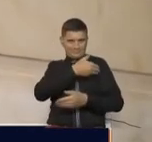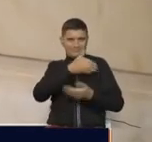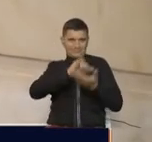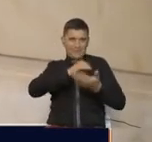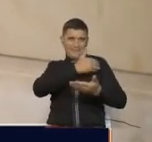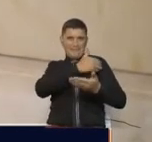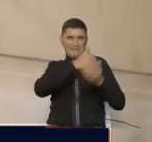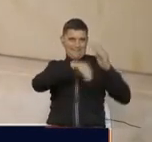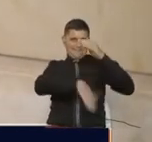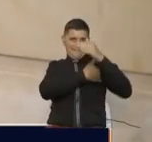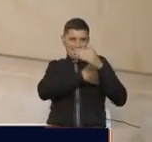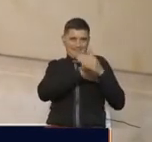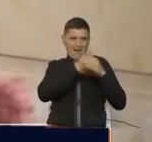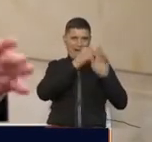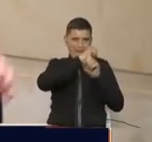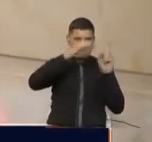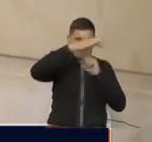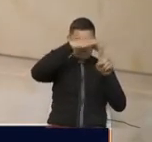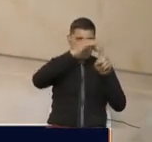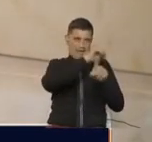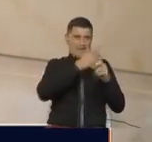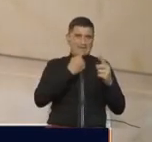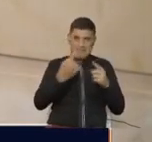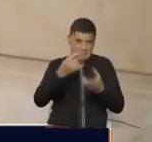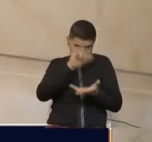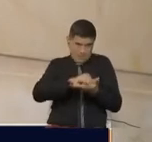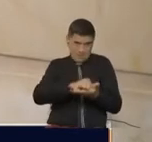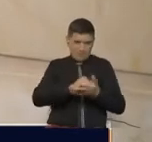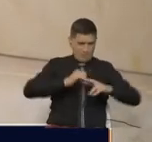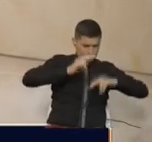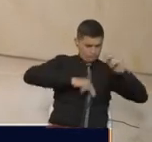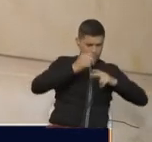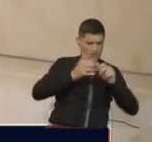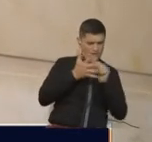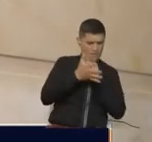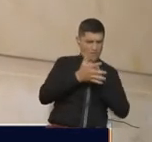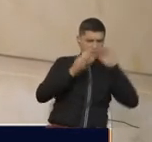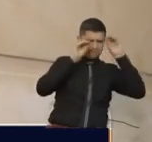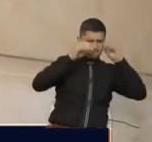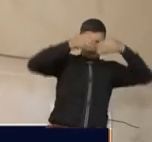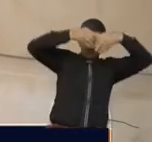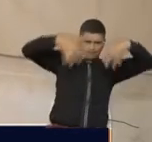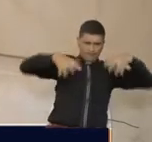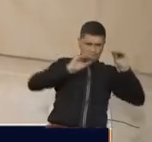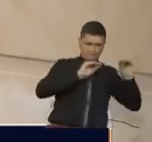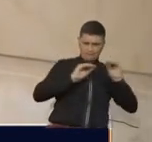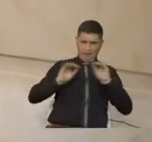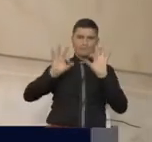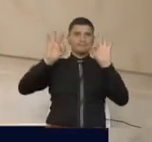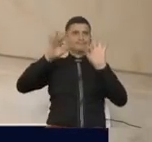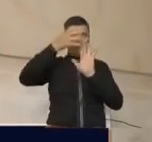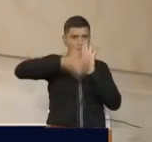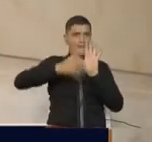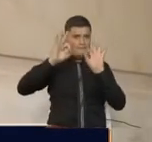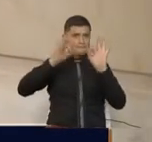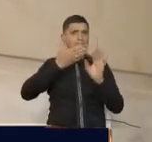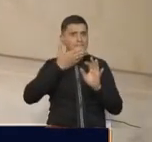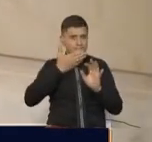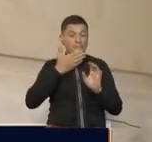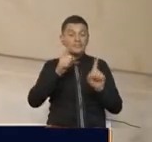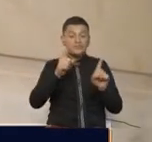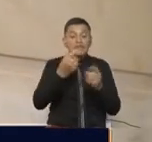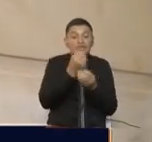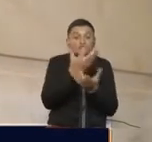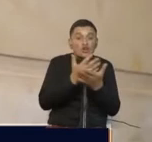Ambiente, ha hecho bien la construcción de la información y tenemos un diagnóstico suficiente. Y la solución estructural que se